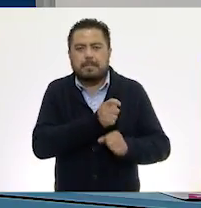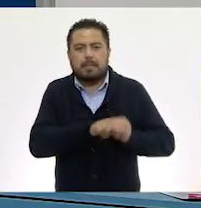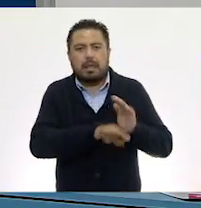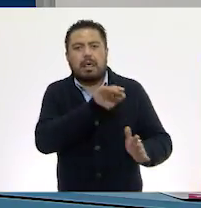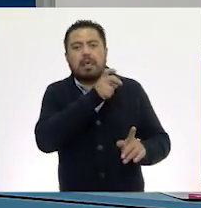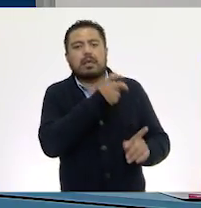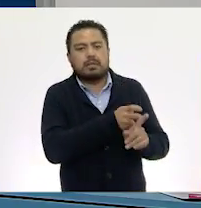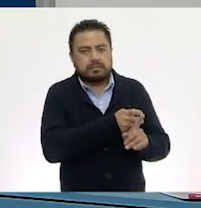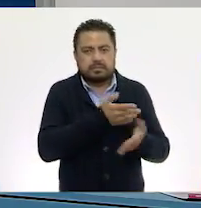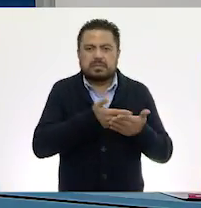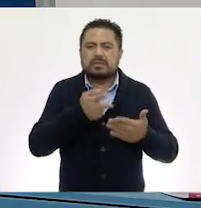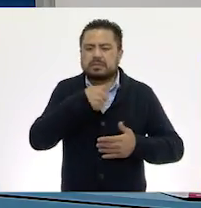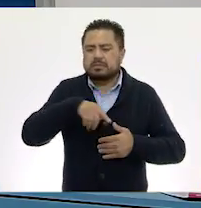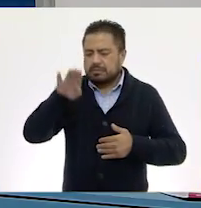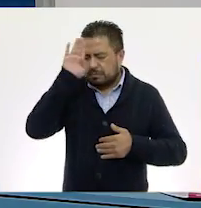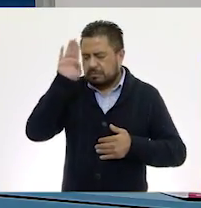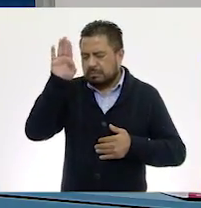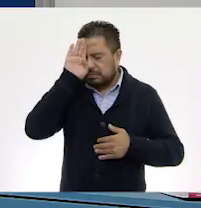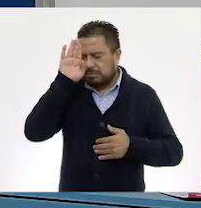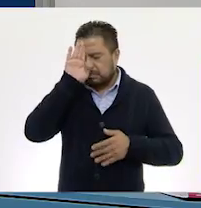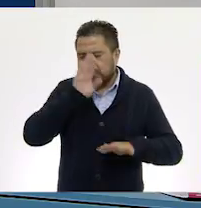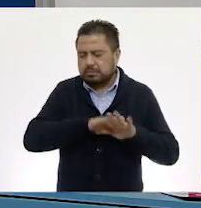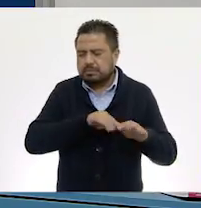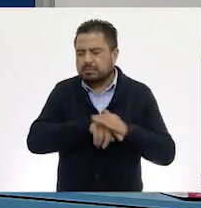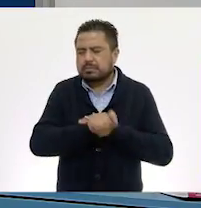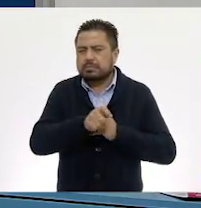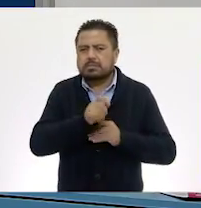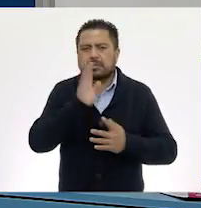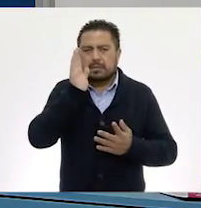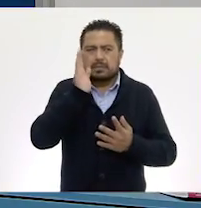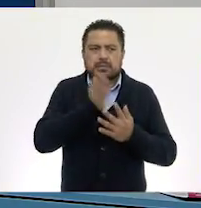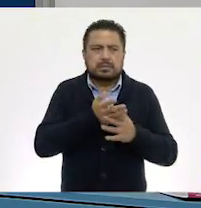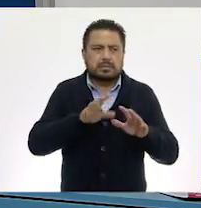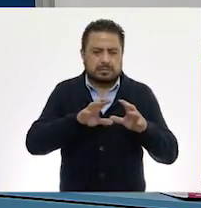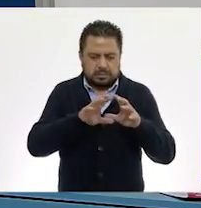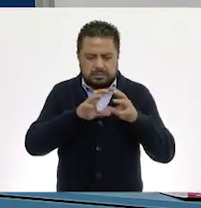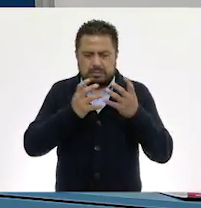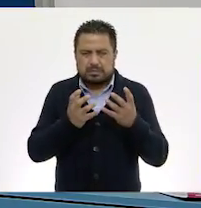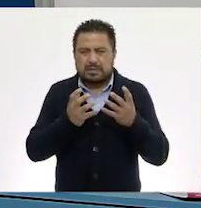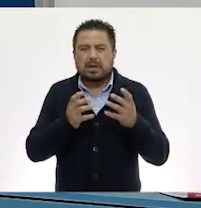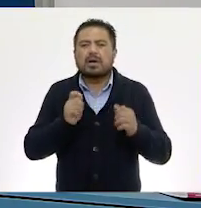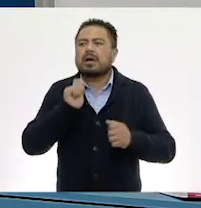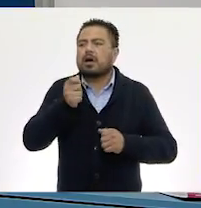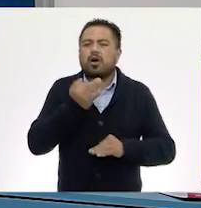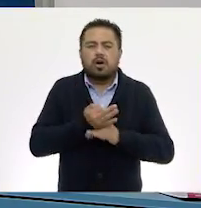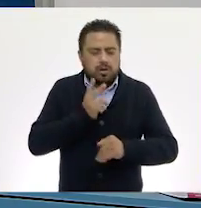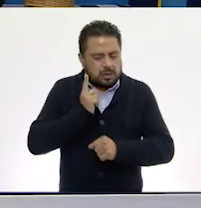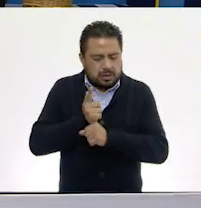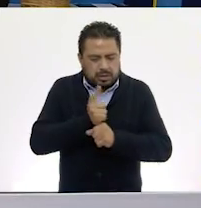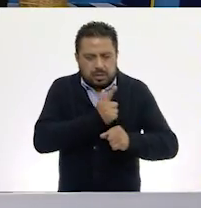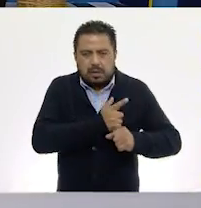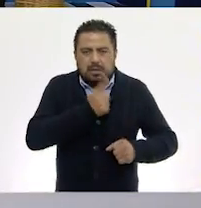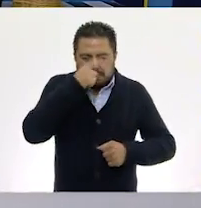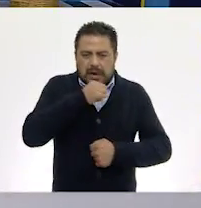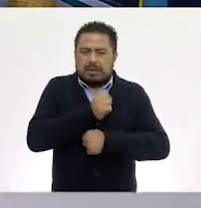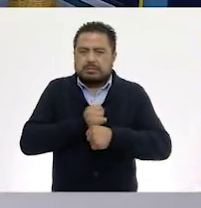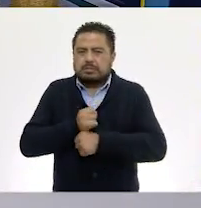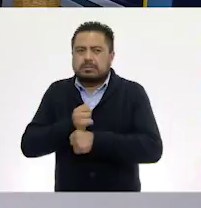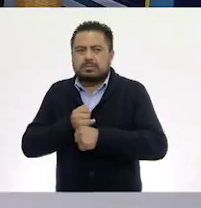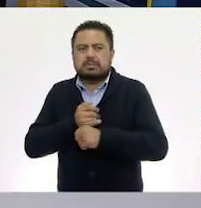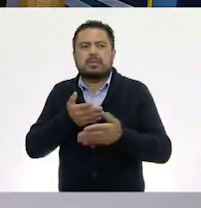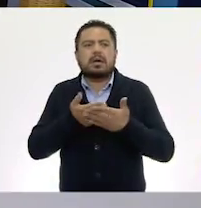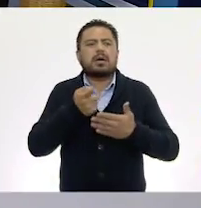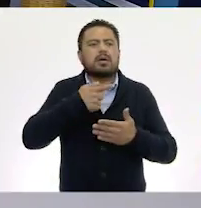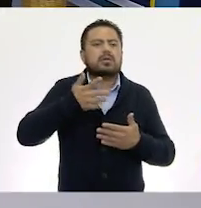fuente. Vamos a pensar un poquito. Si partimos de lo que hemos visto para investigar, vamos